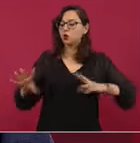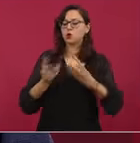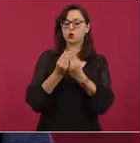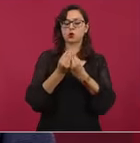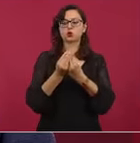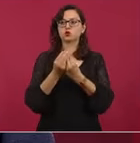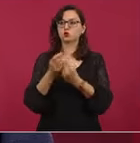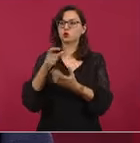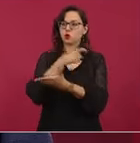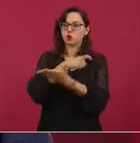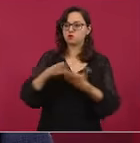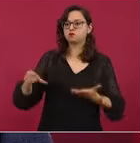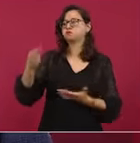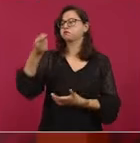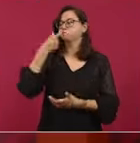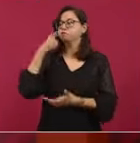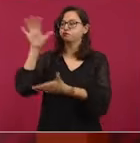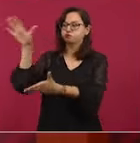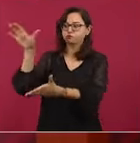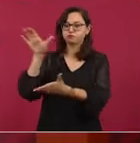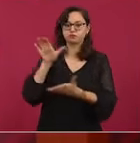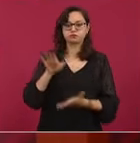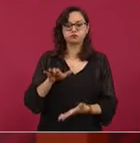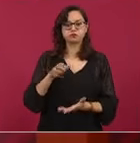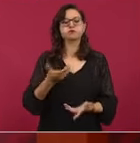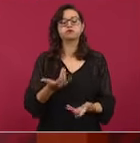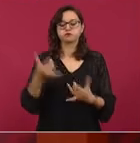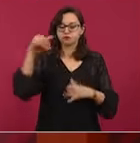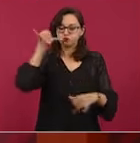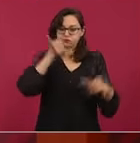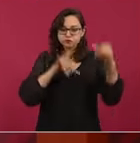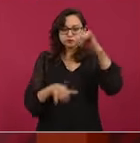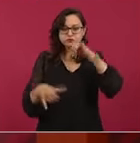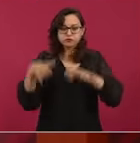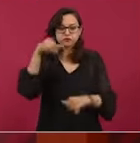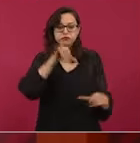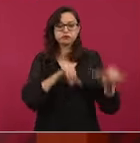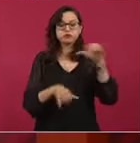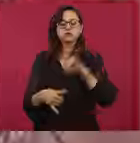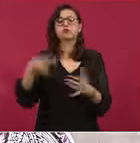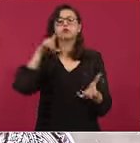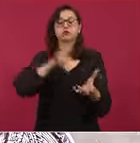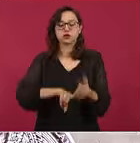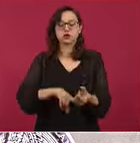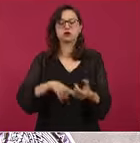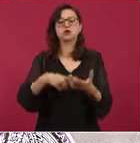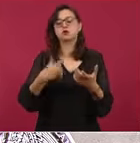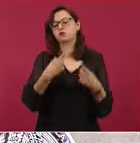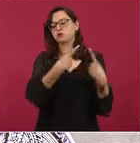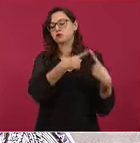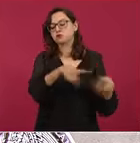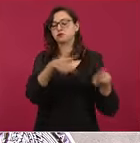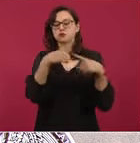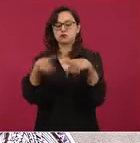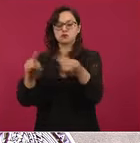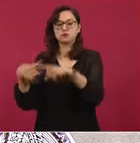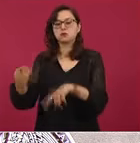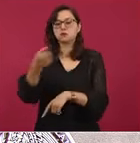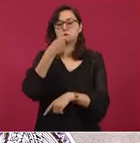más eficiente el trabajo de la central de mezclas, en las cuales además antibióticos